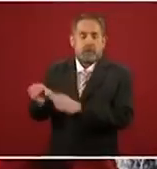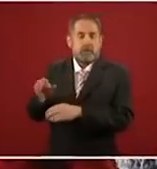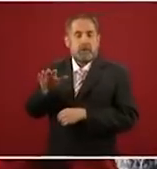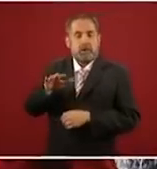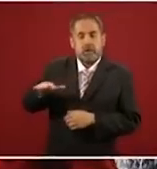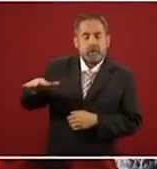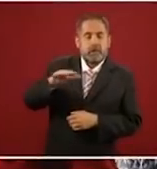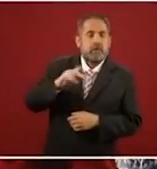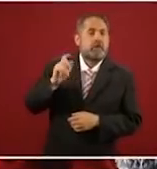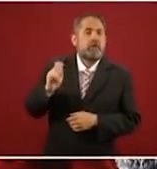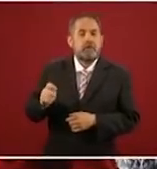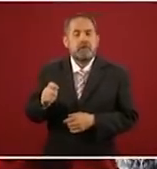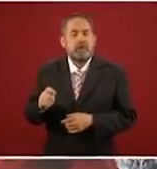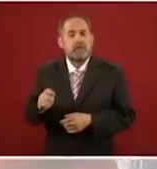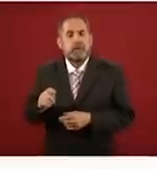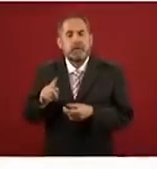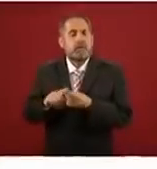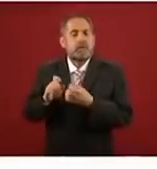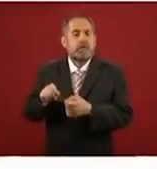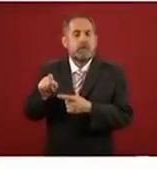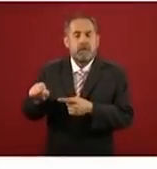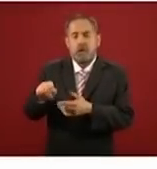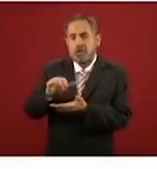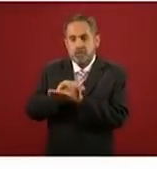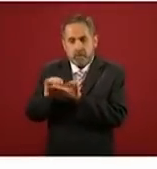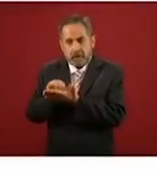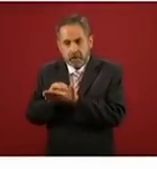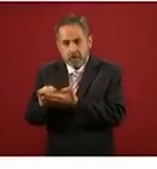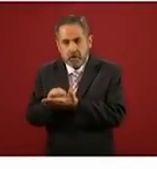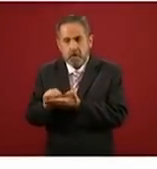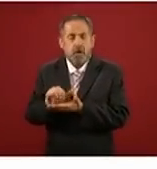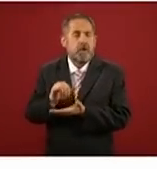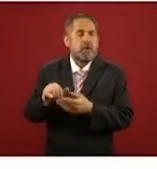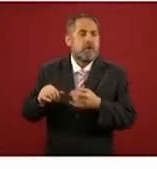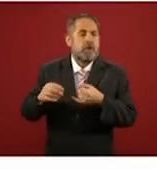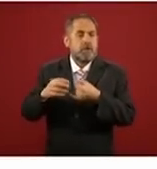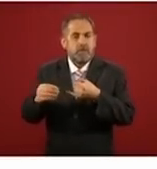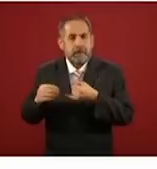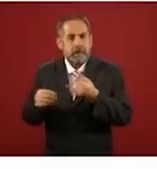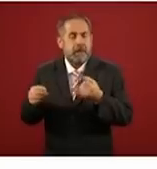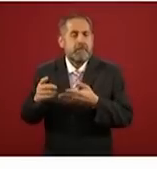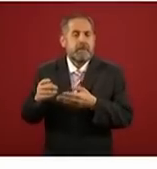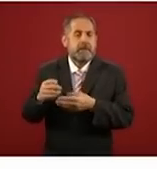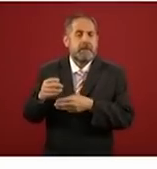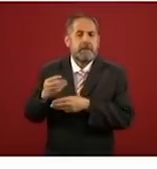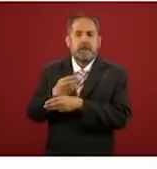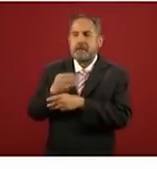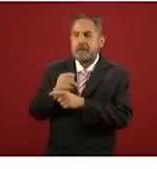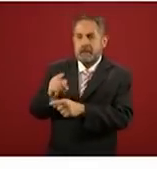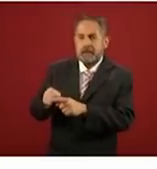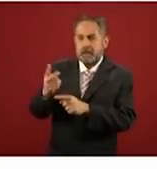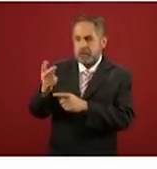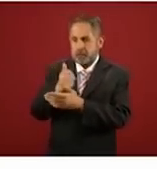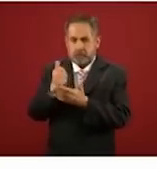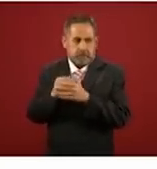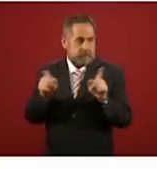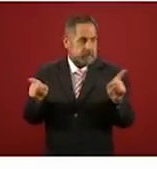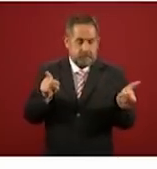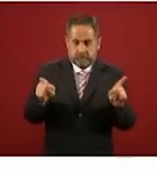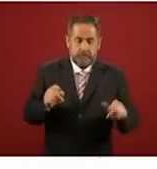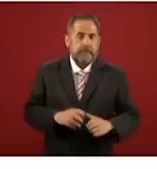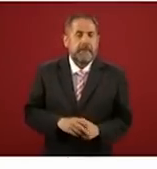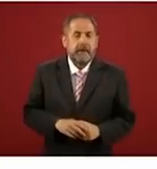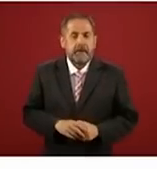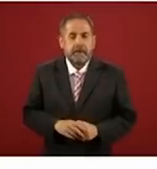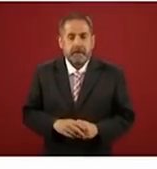que es en donde está nueva york está miami por poner ejemplo de dos ciudades la